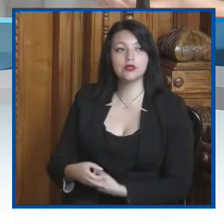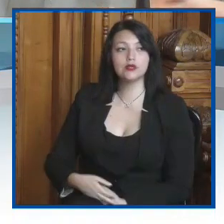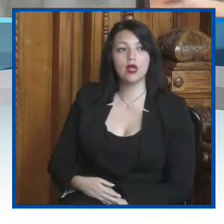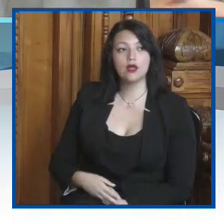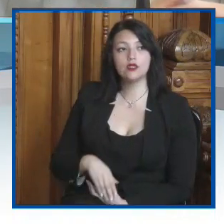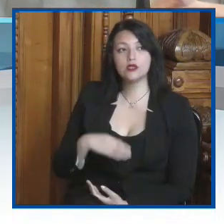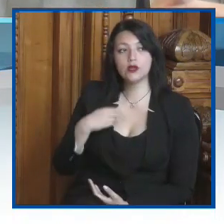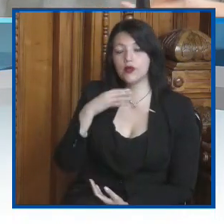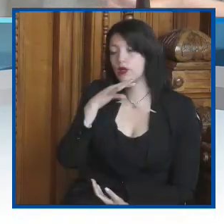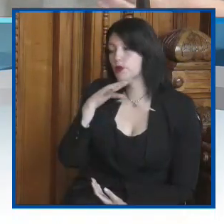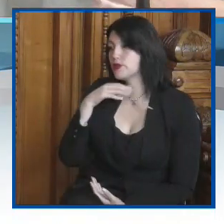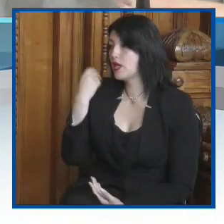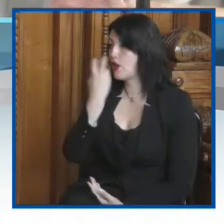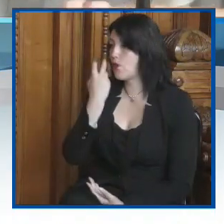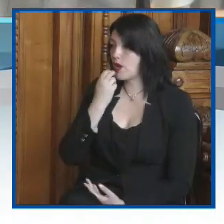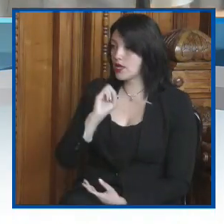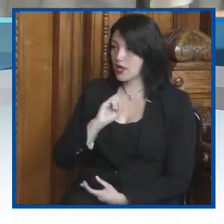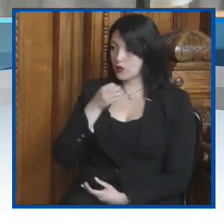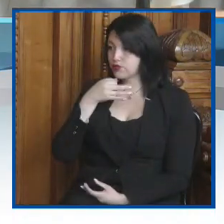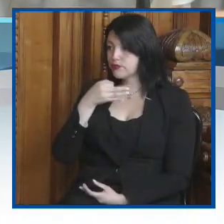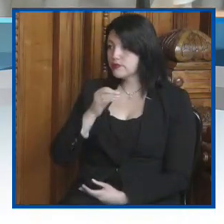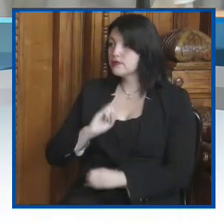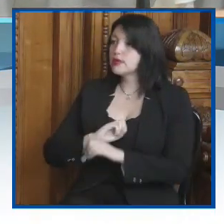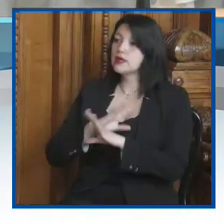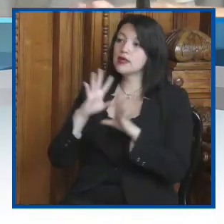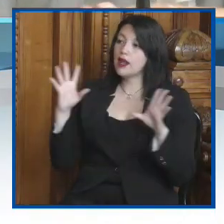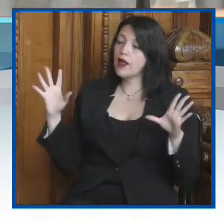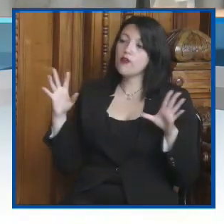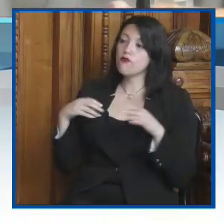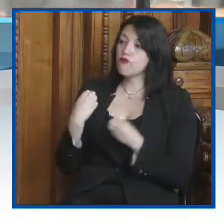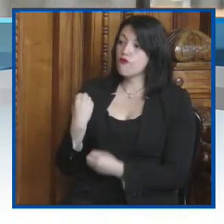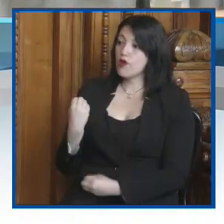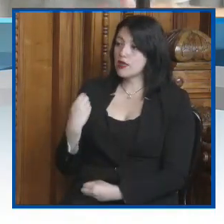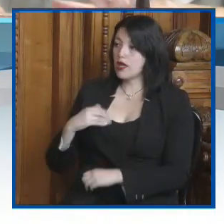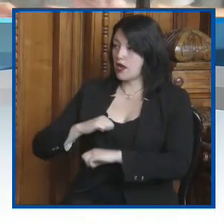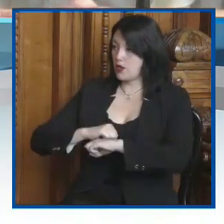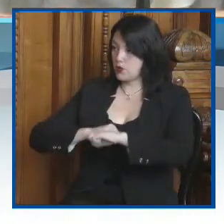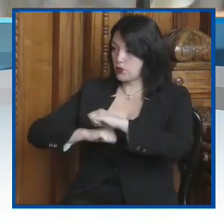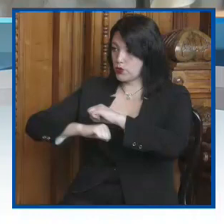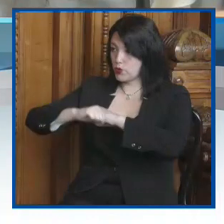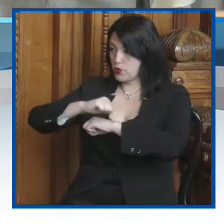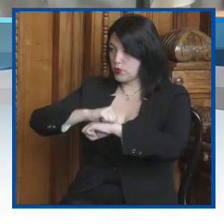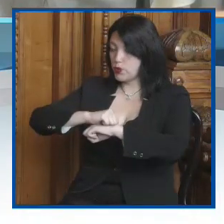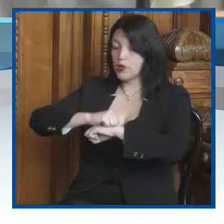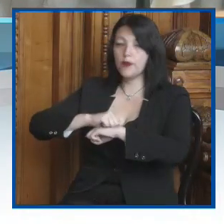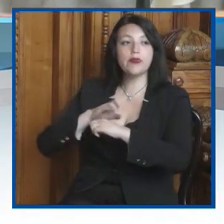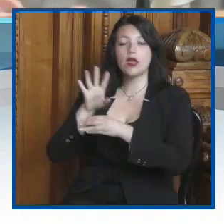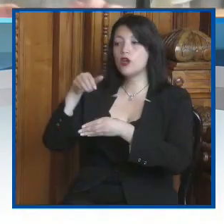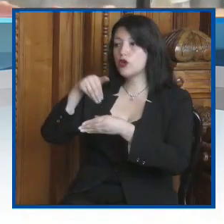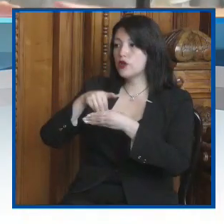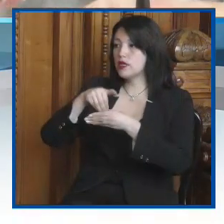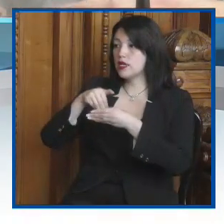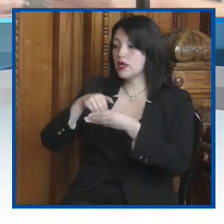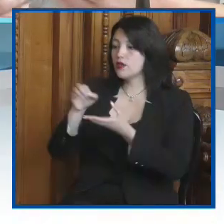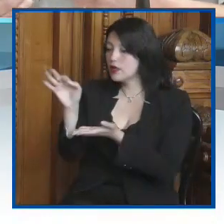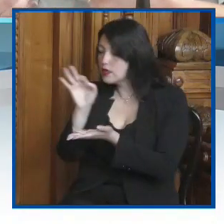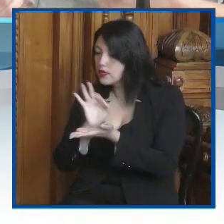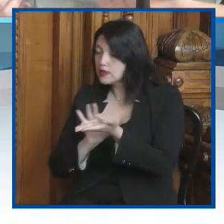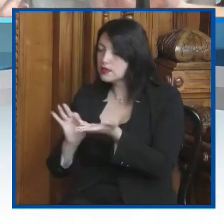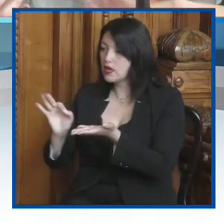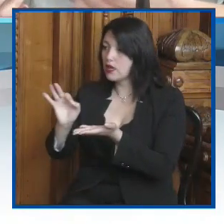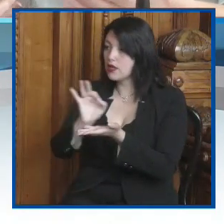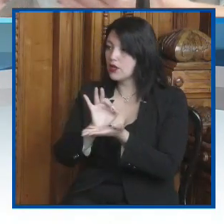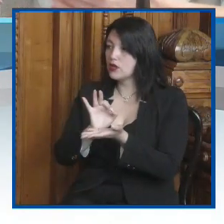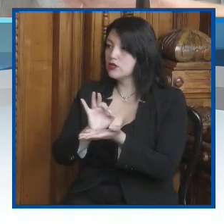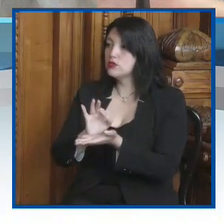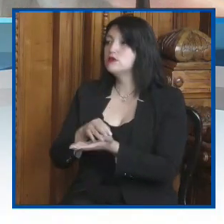uso del lenguaje claro. Hicimos un trabajo fuerte en lo que es estructura, contenido y diseño. Es decir, un poco lo que yo le